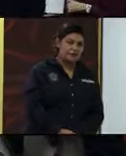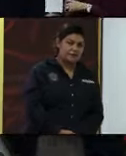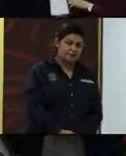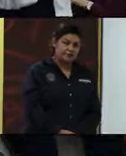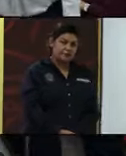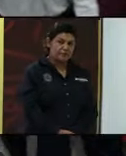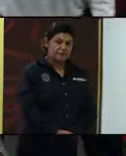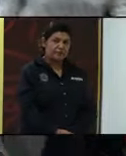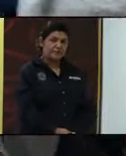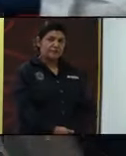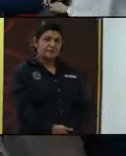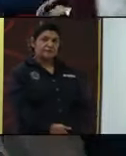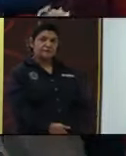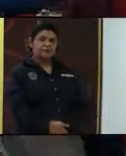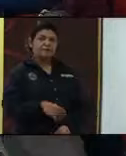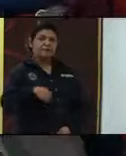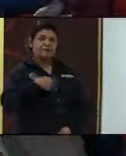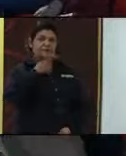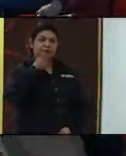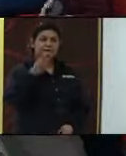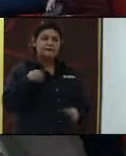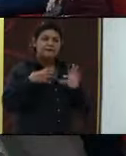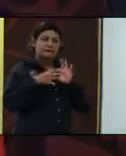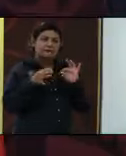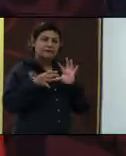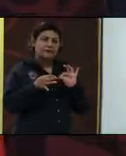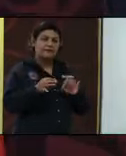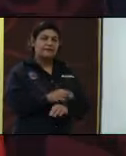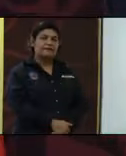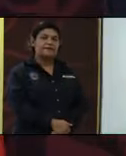A quien ahorita nos va a explicar